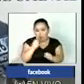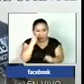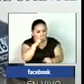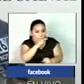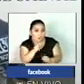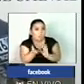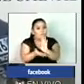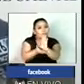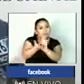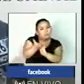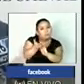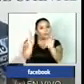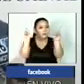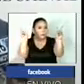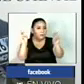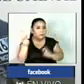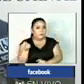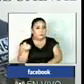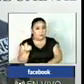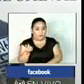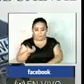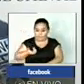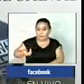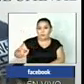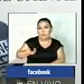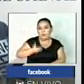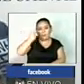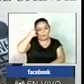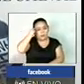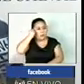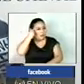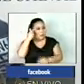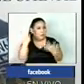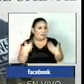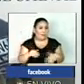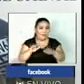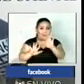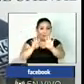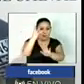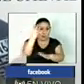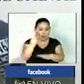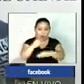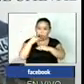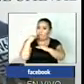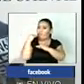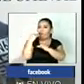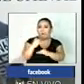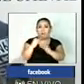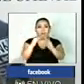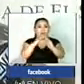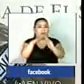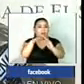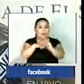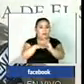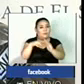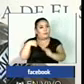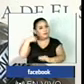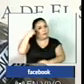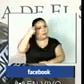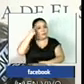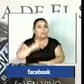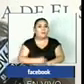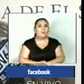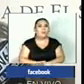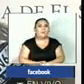la economía. Nosotros creemos que estos son los últimos 15 días que se va a tener la cuarentena domiciliar. Pero